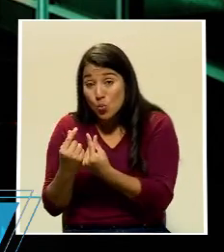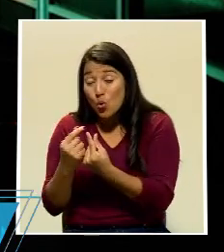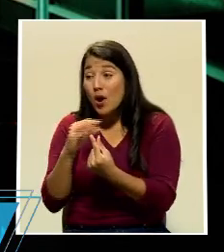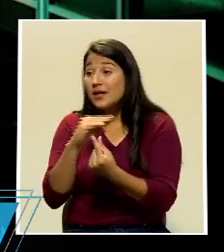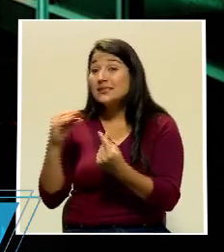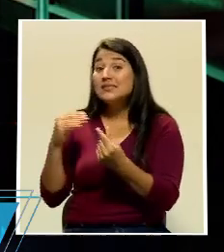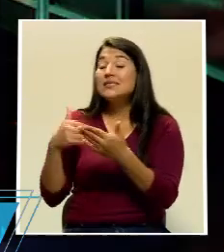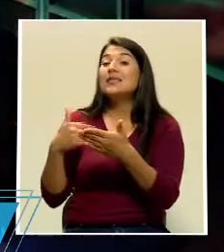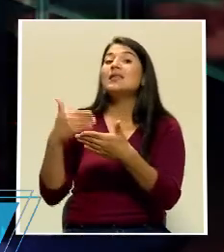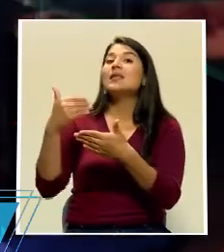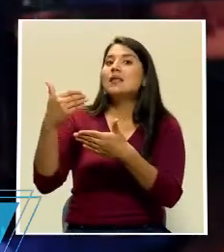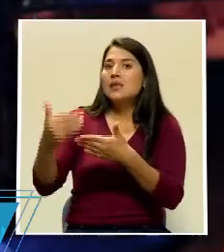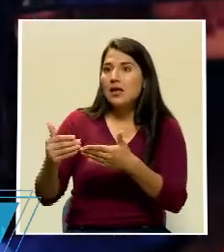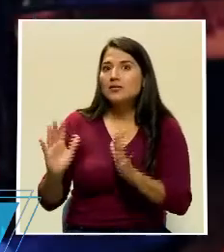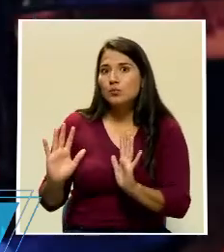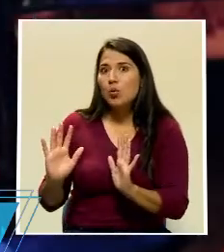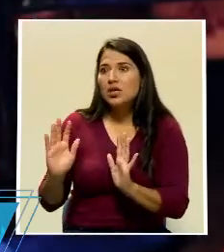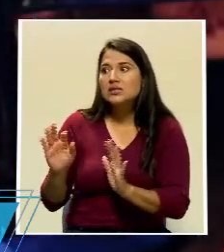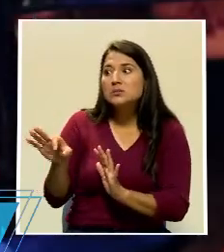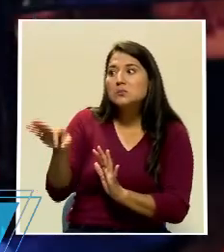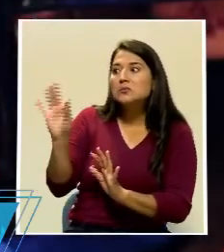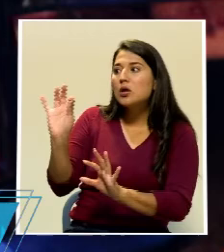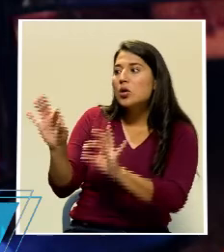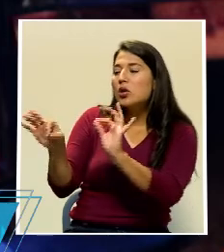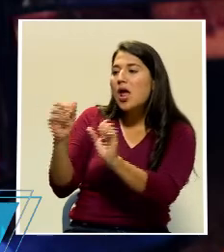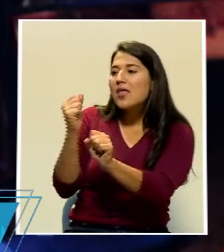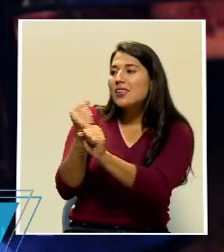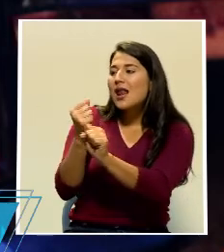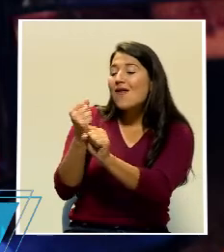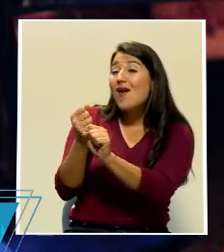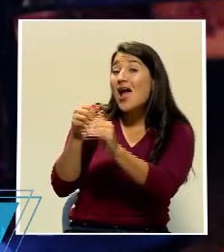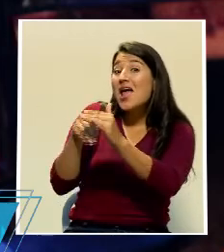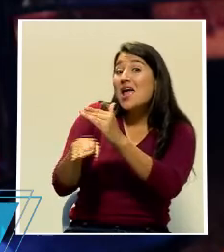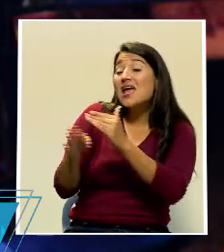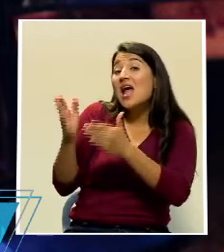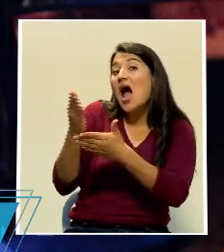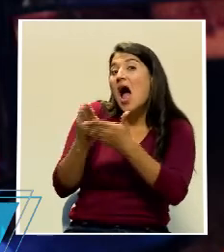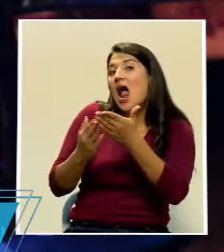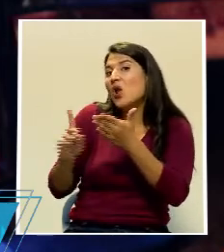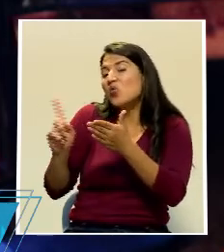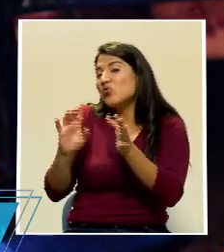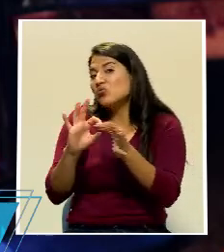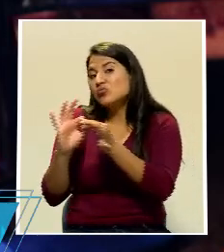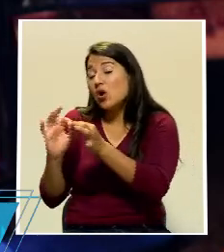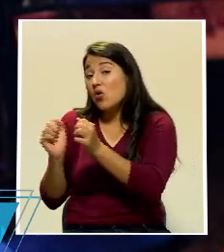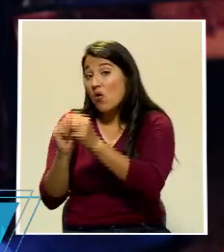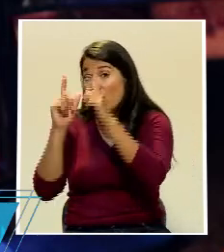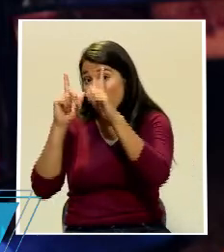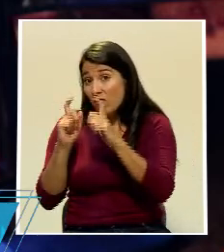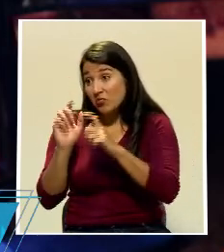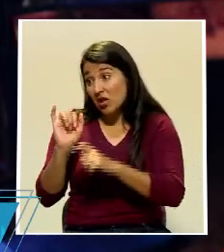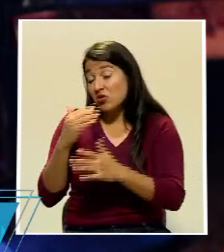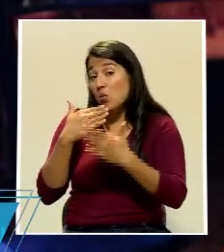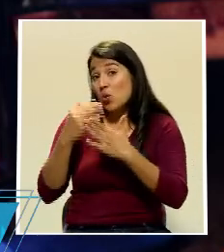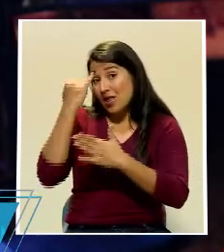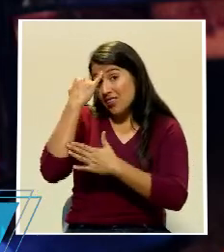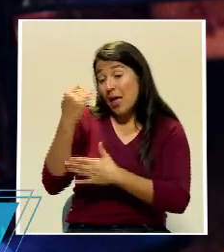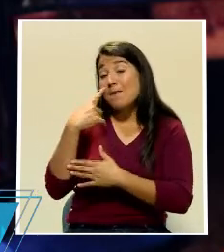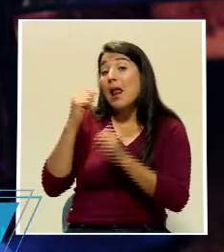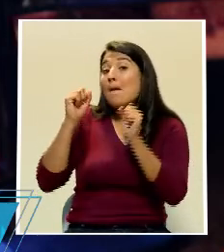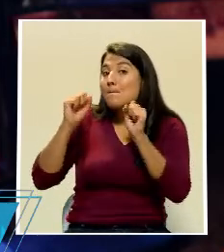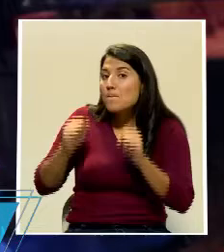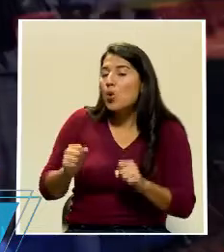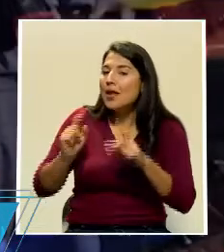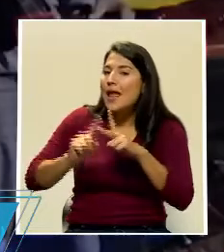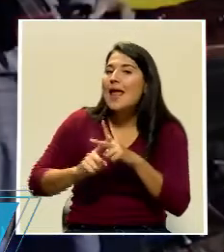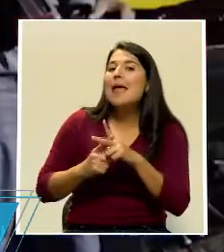lugares que no necesariamente tienen que ver con la foto propiamente, es como una buena idea para poder también